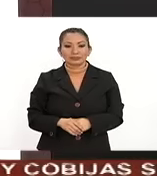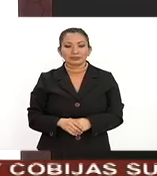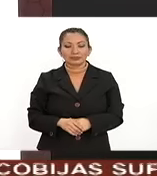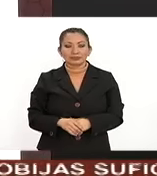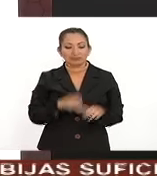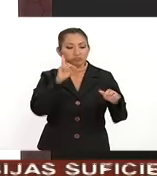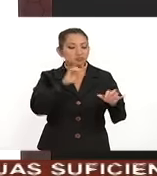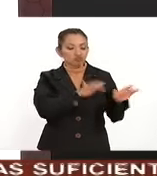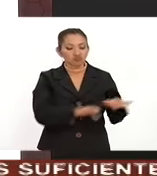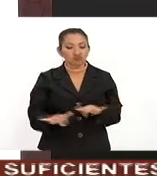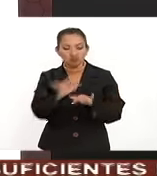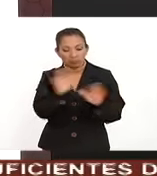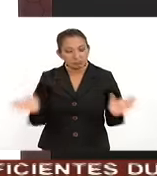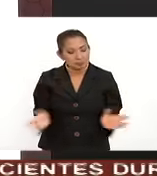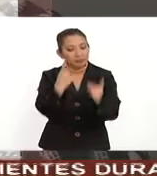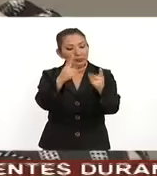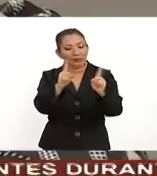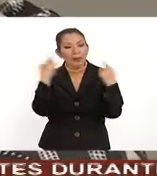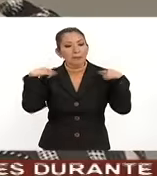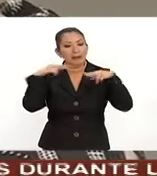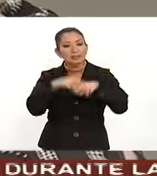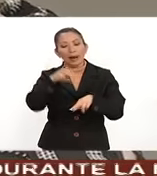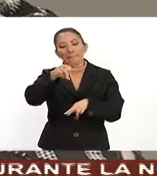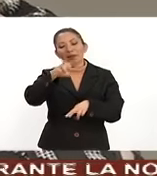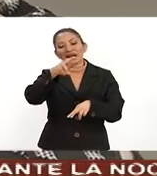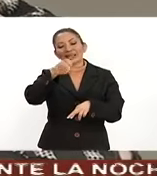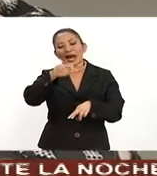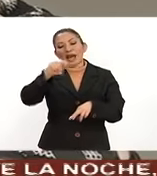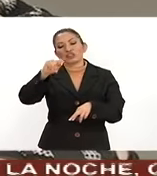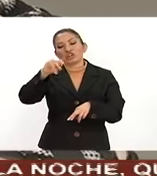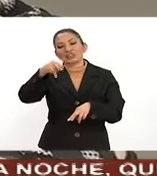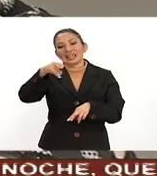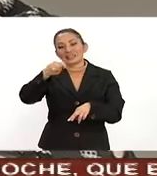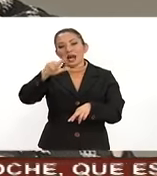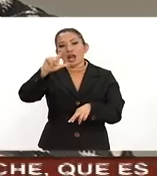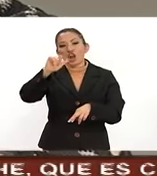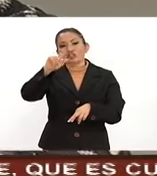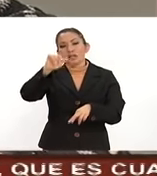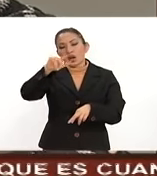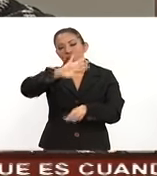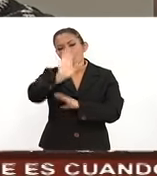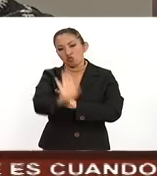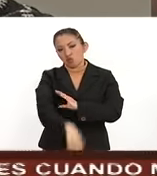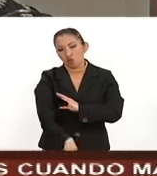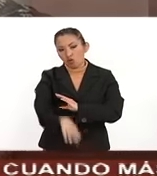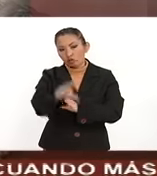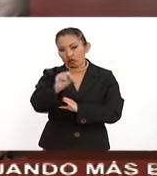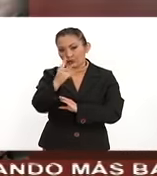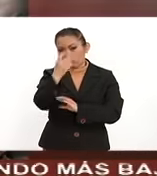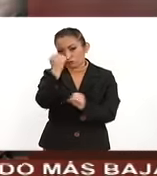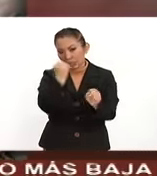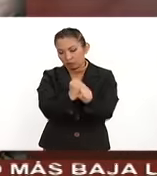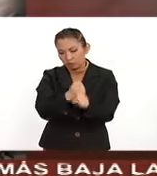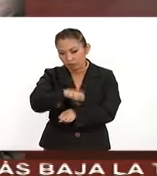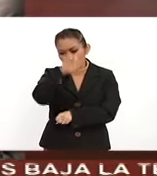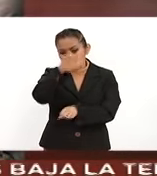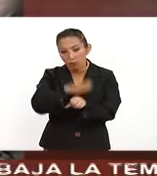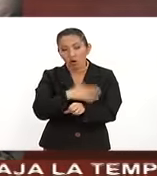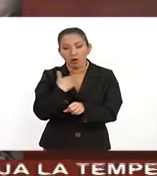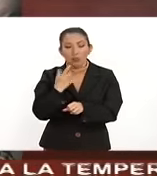La pianista, promotora musical y docente María Antonieta Lozano falleció a los 83 años aquí en la Ciudad de México debido a